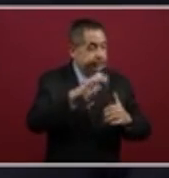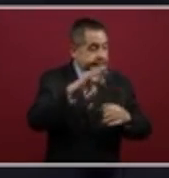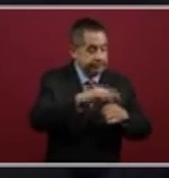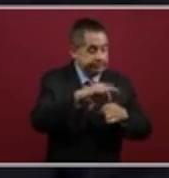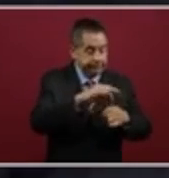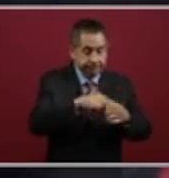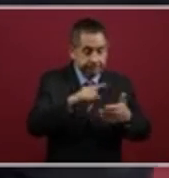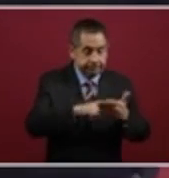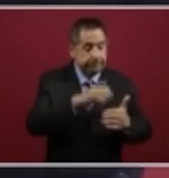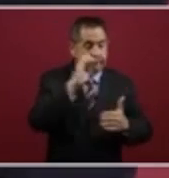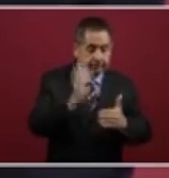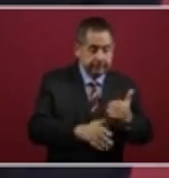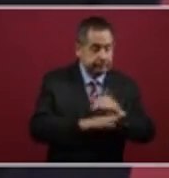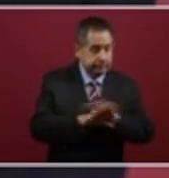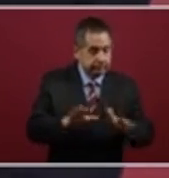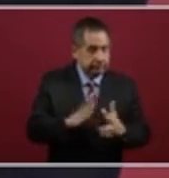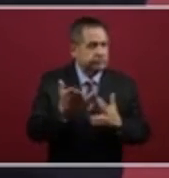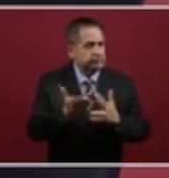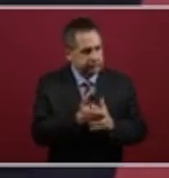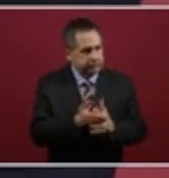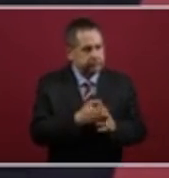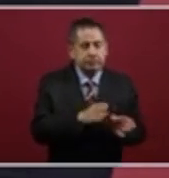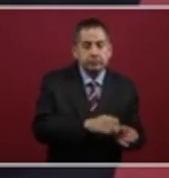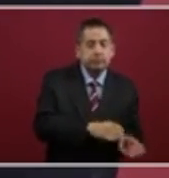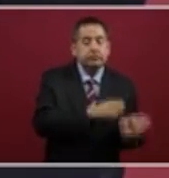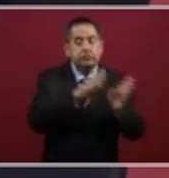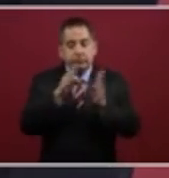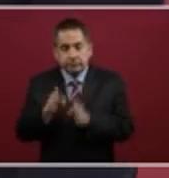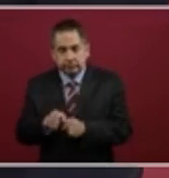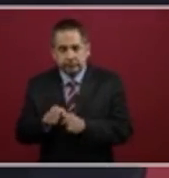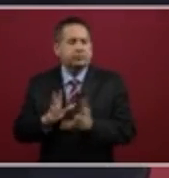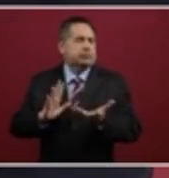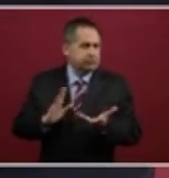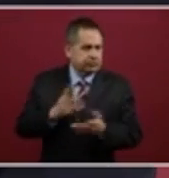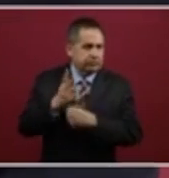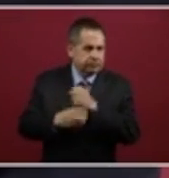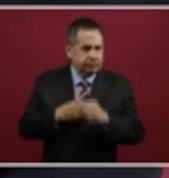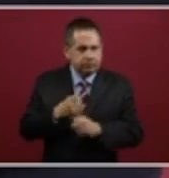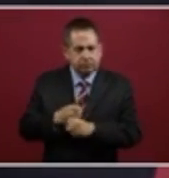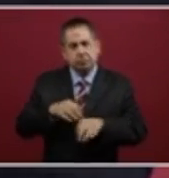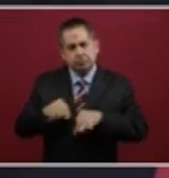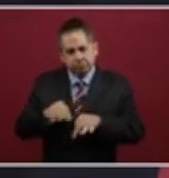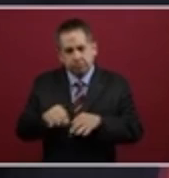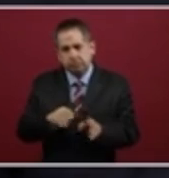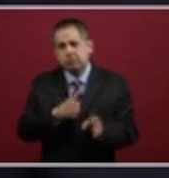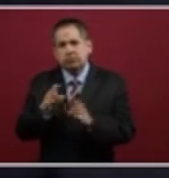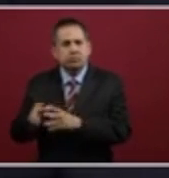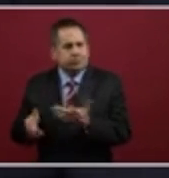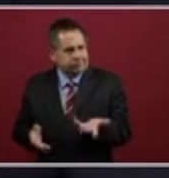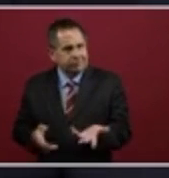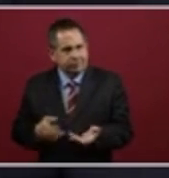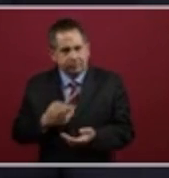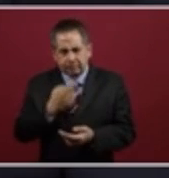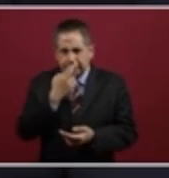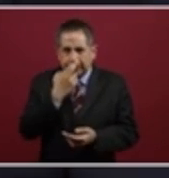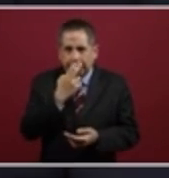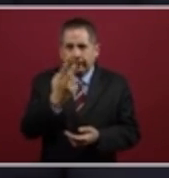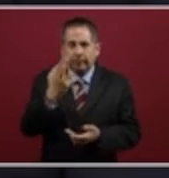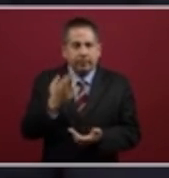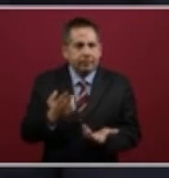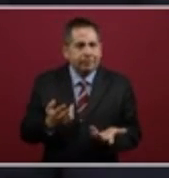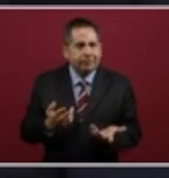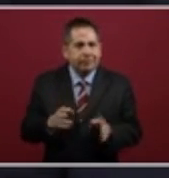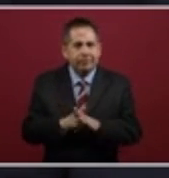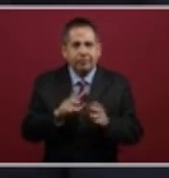para resolver contratar